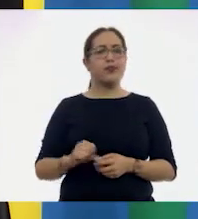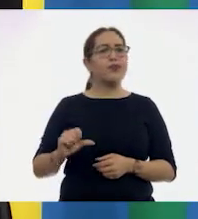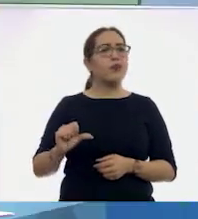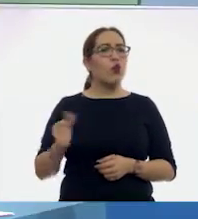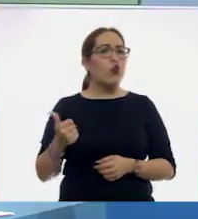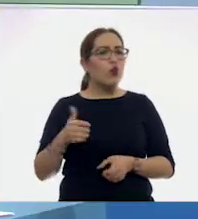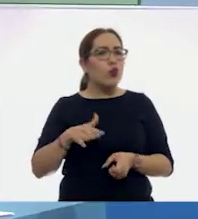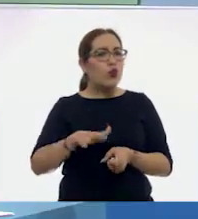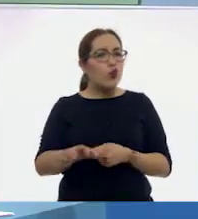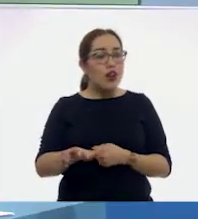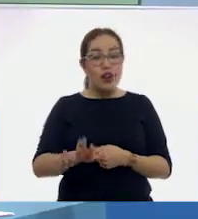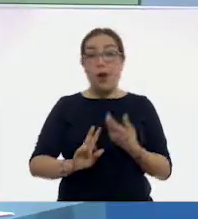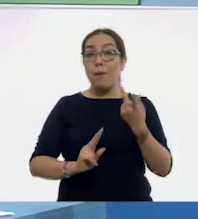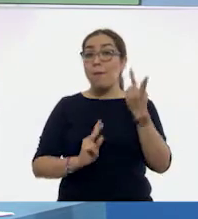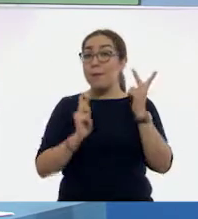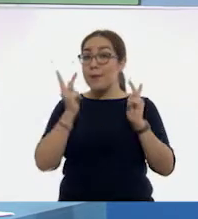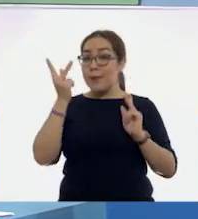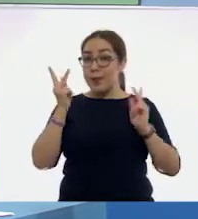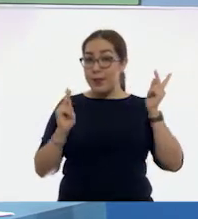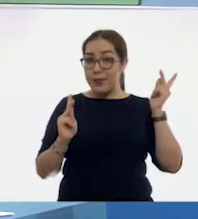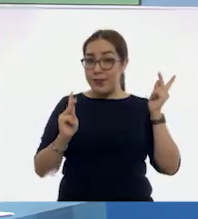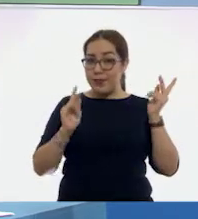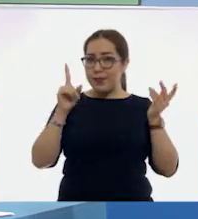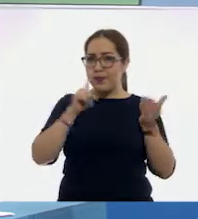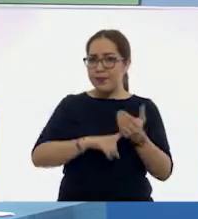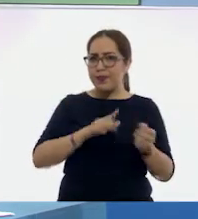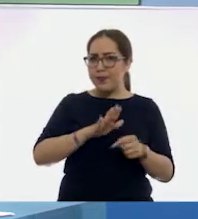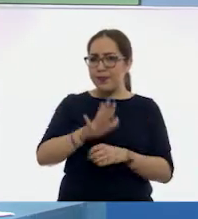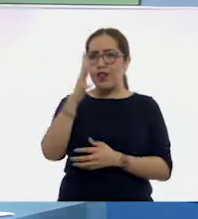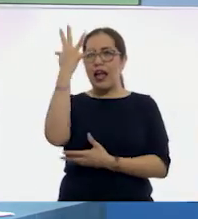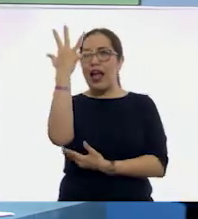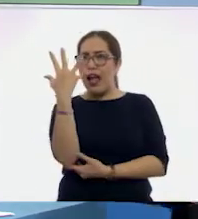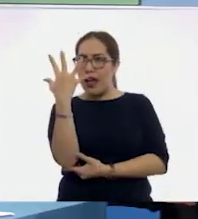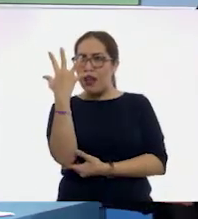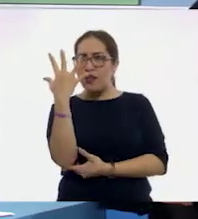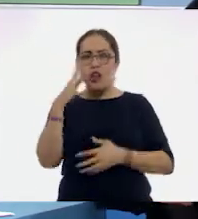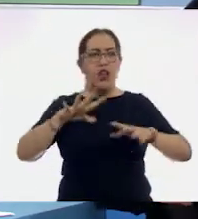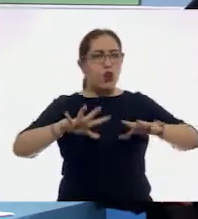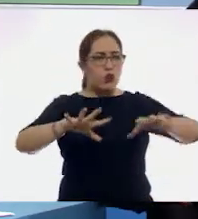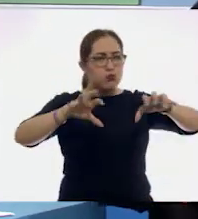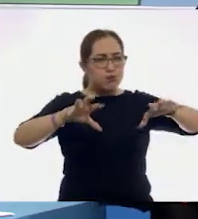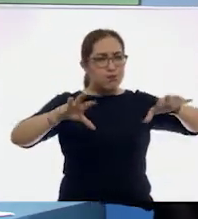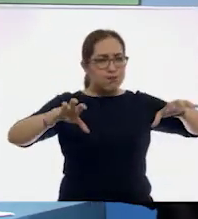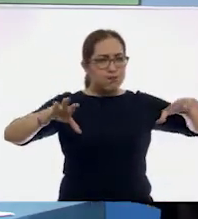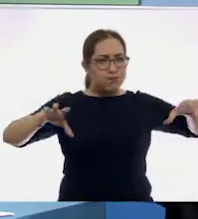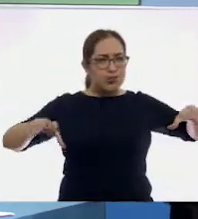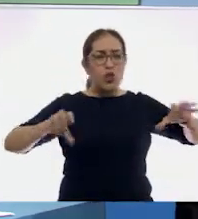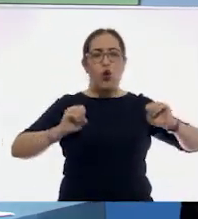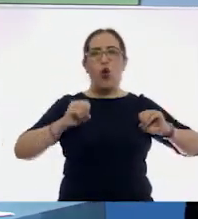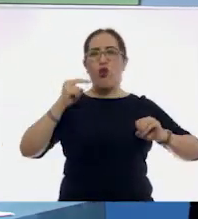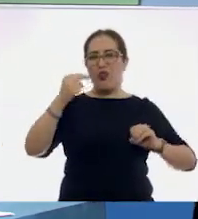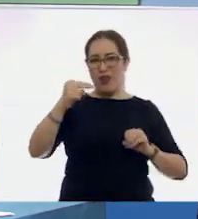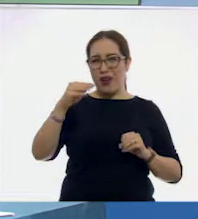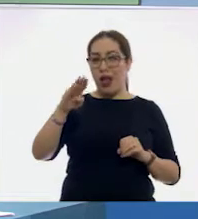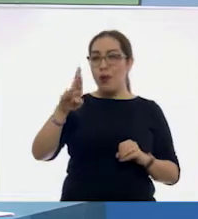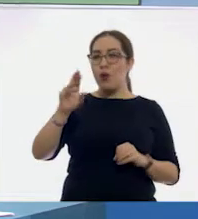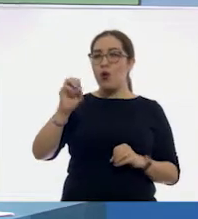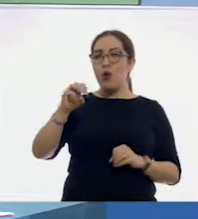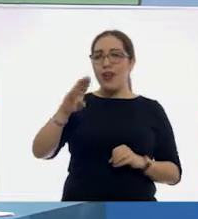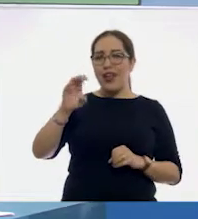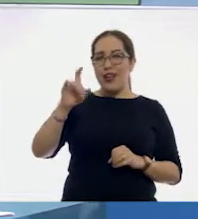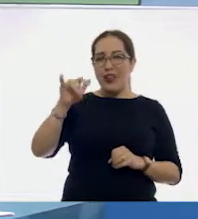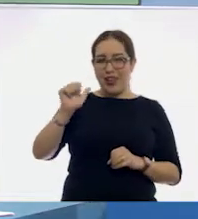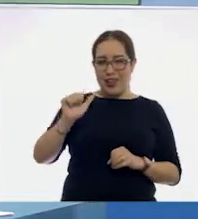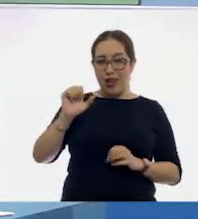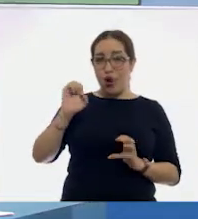Otros son las plantas, que pueden ser los árboles, los arbustos, la bromelia, como lo vimos en el video, y también el